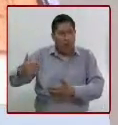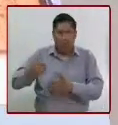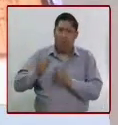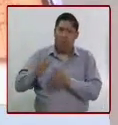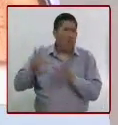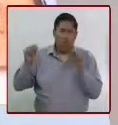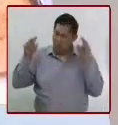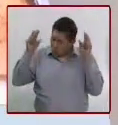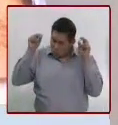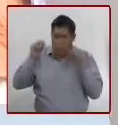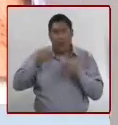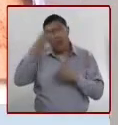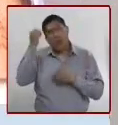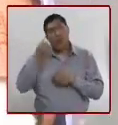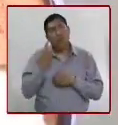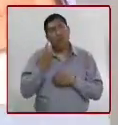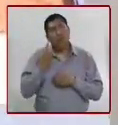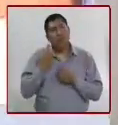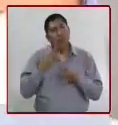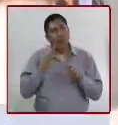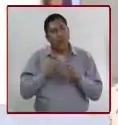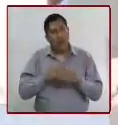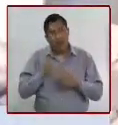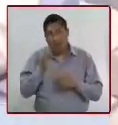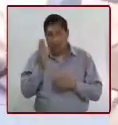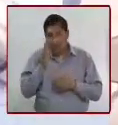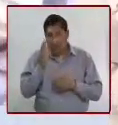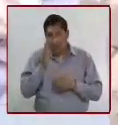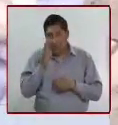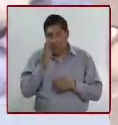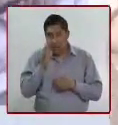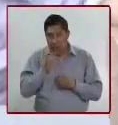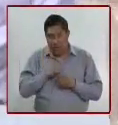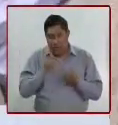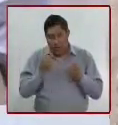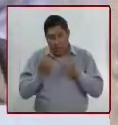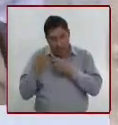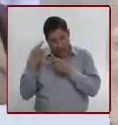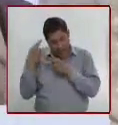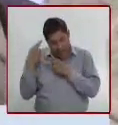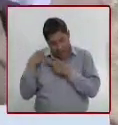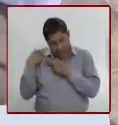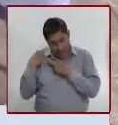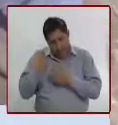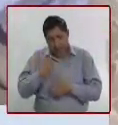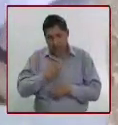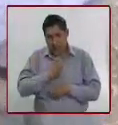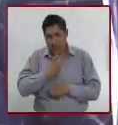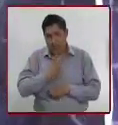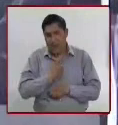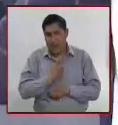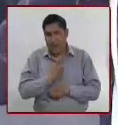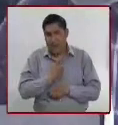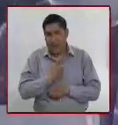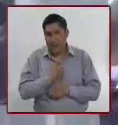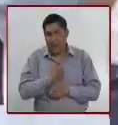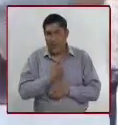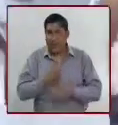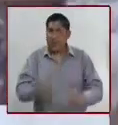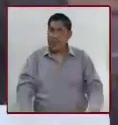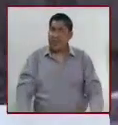abandonar, nada, porque uno cuando ya empieza a ser madre, empieza a ser responsable de uno mismo, ¿no?